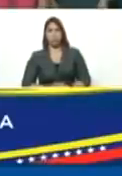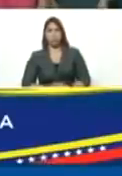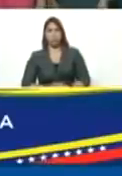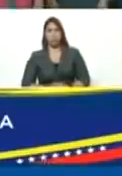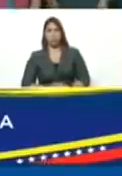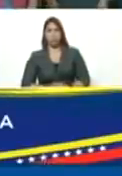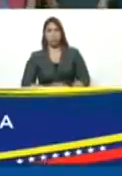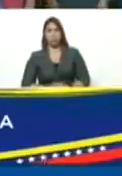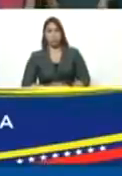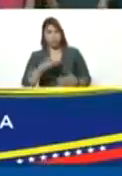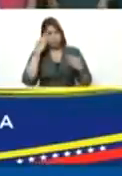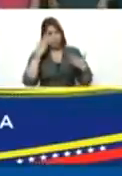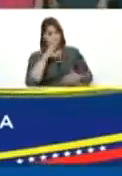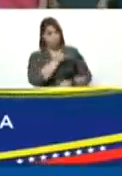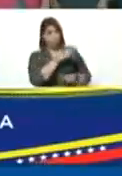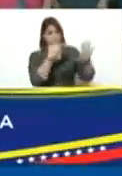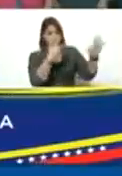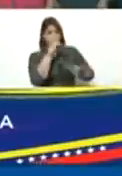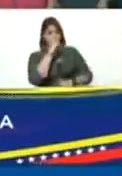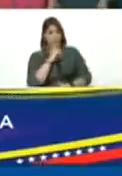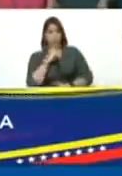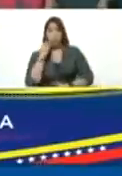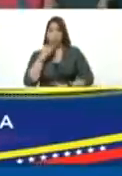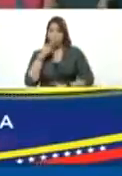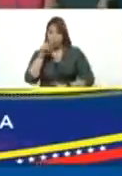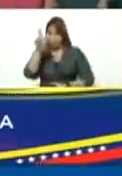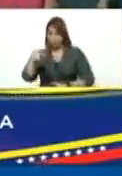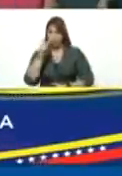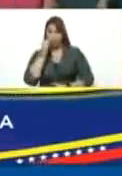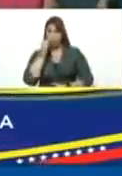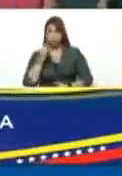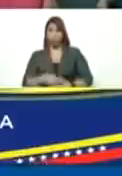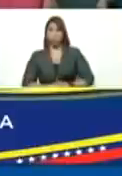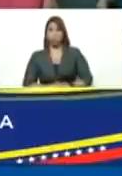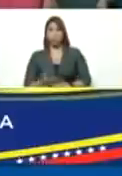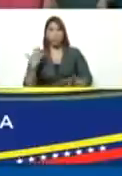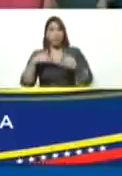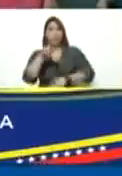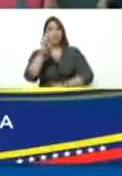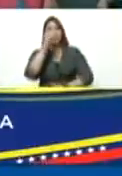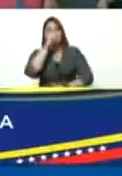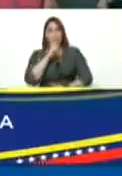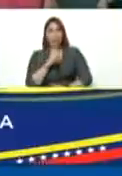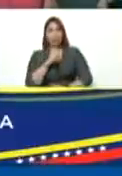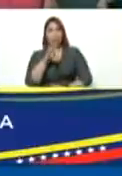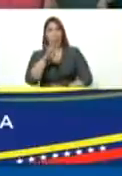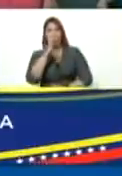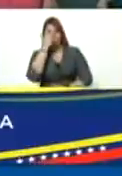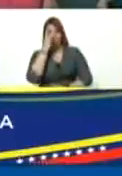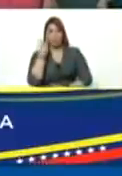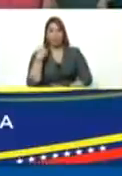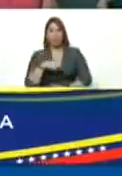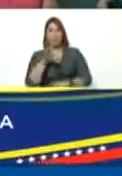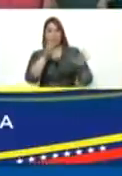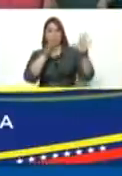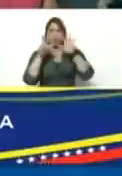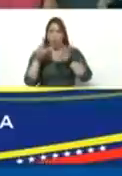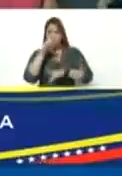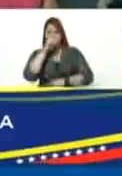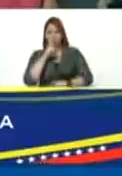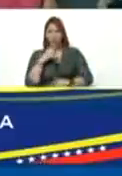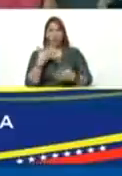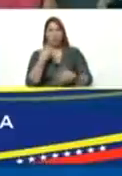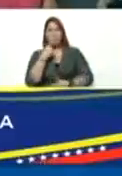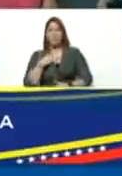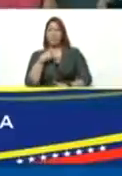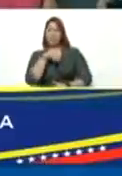Saludos, presidente, 48 años. Bueno, un muchacho, pues. Hace 30 años, cuando el 4 de febrero tenías 18 años. ¿Qué me